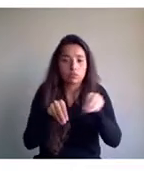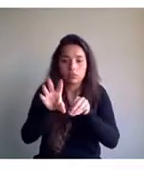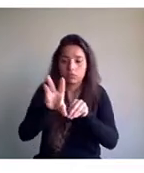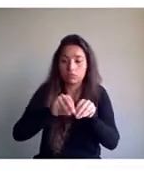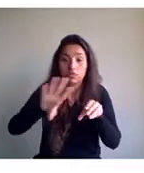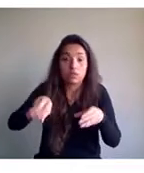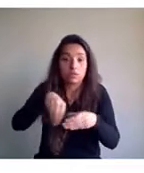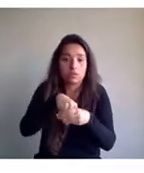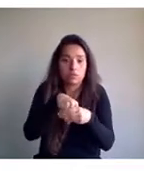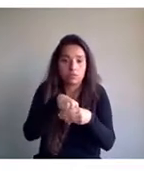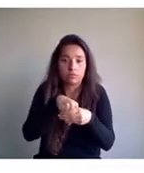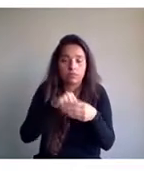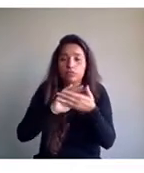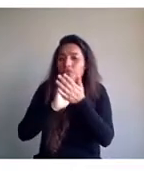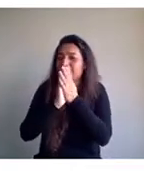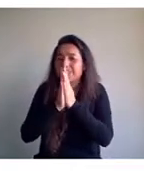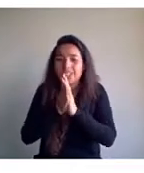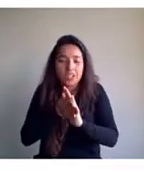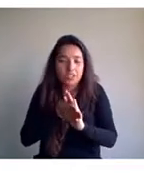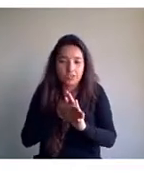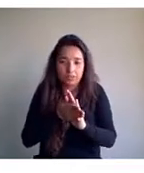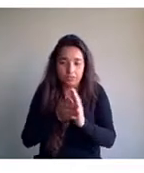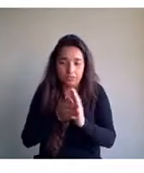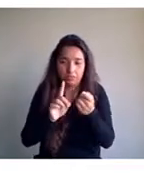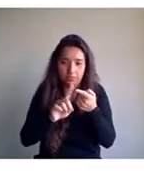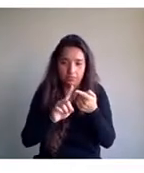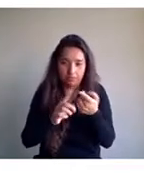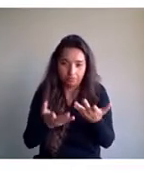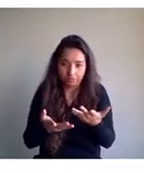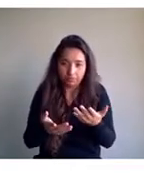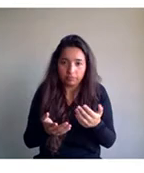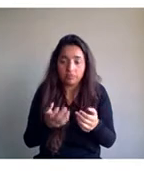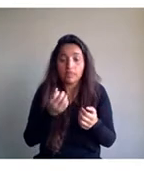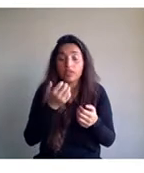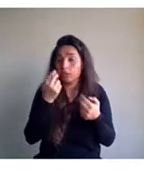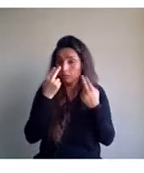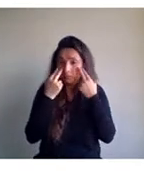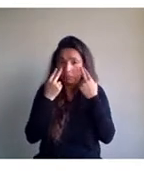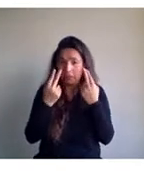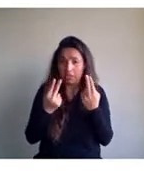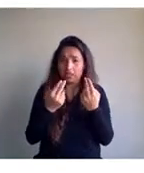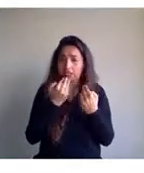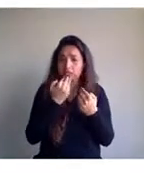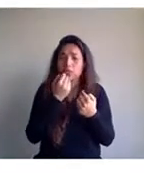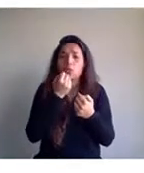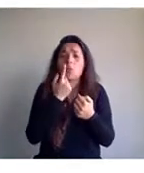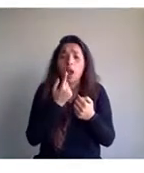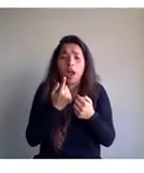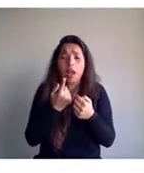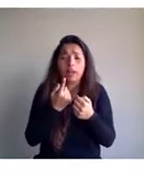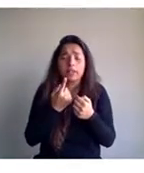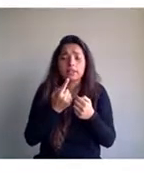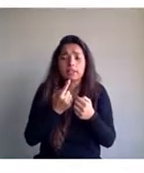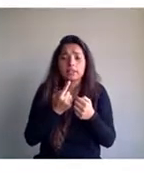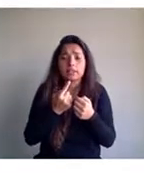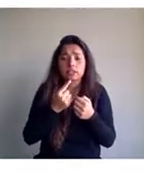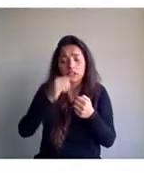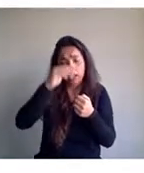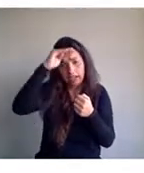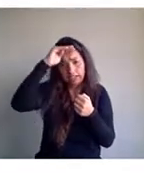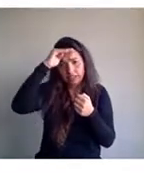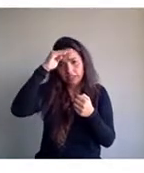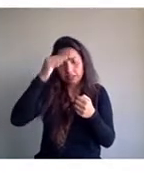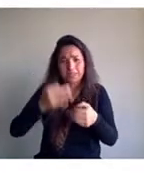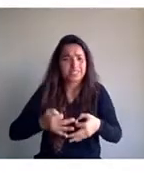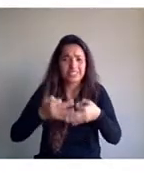similar como ya lo decía cuáles han sido las experiencias exitosas en materia de inclusión efectiva de las personas con